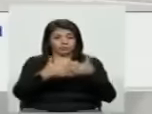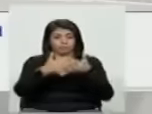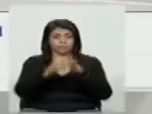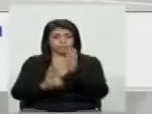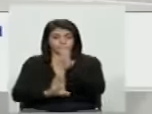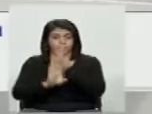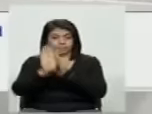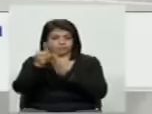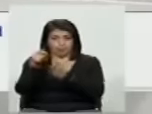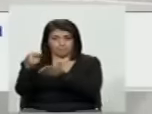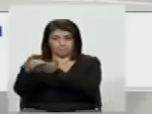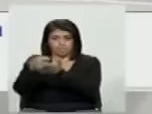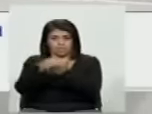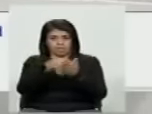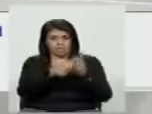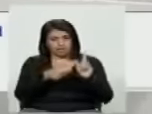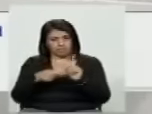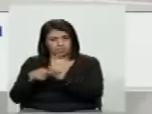el Desarrollo.